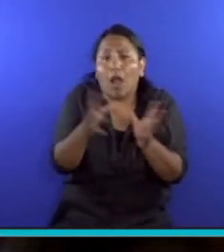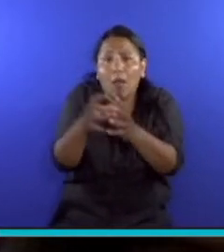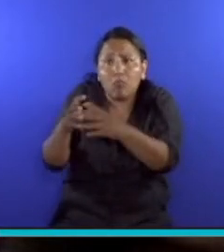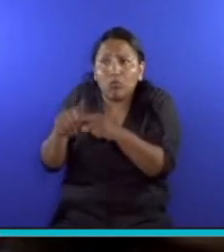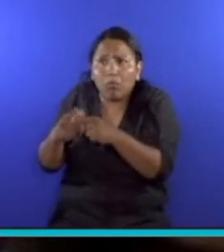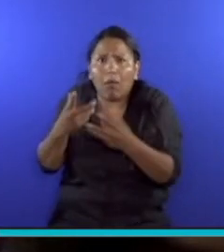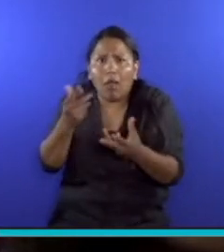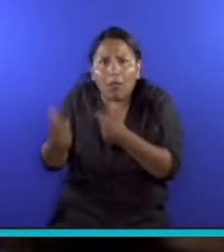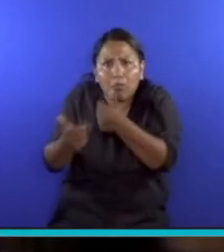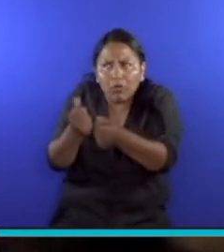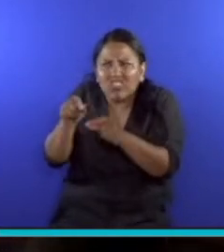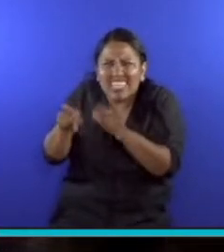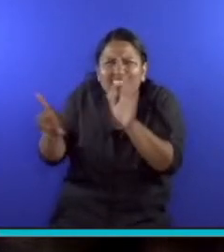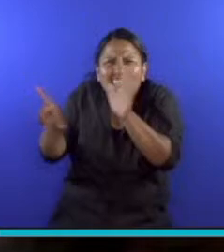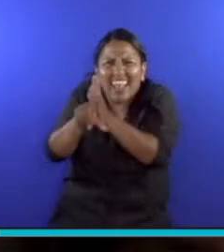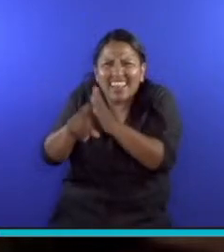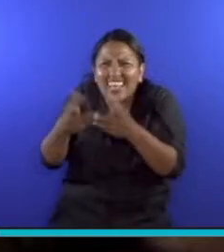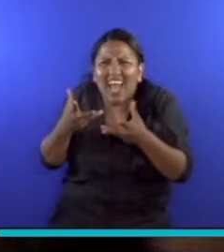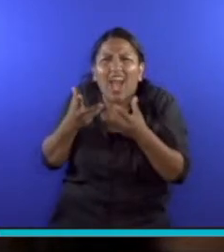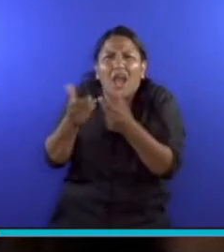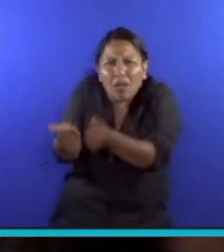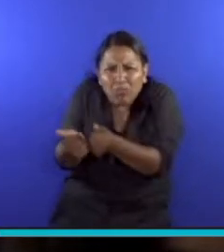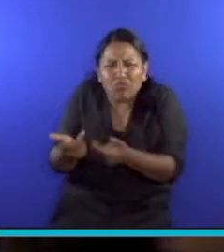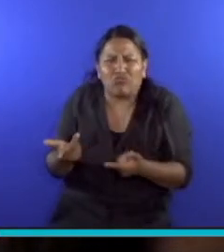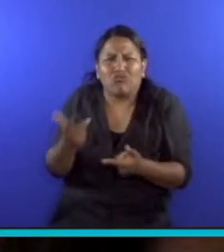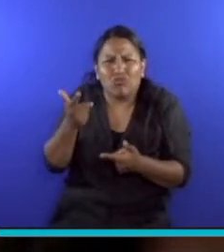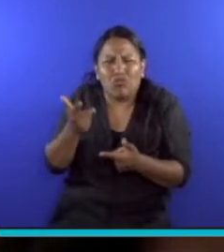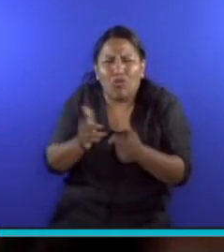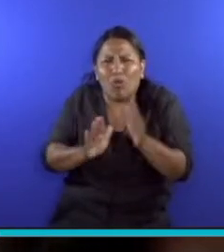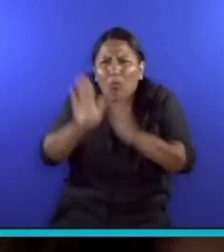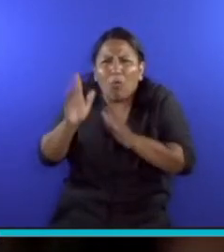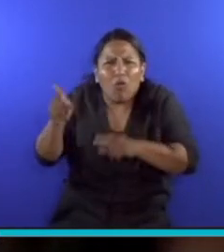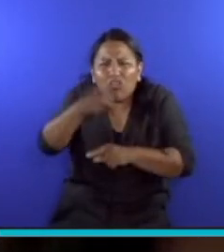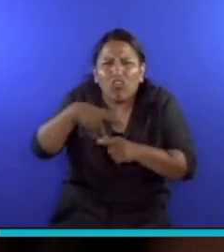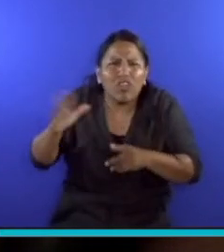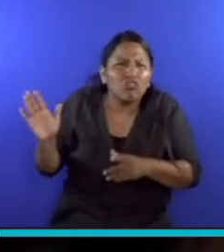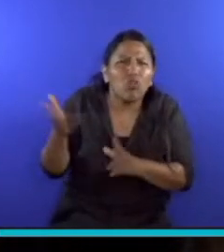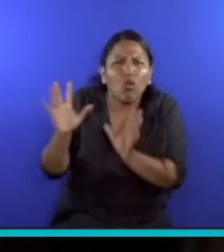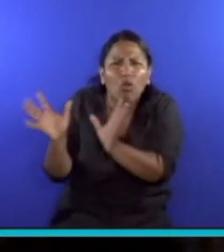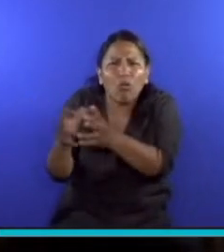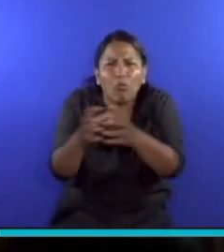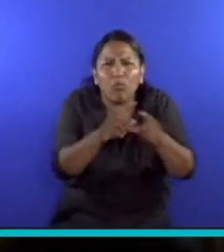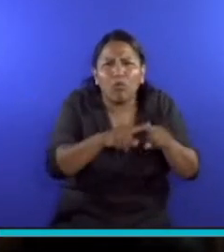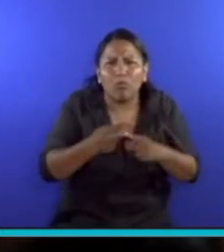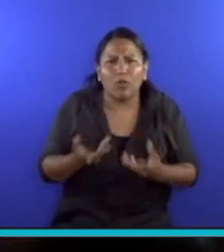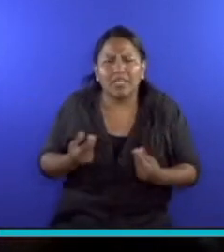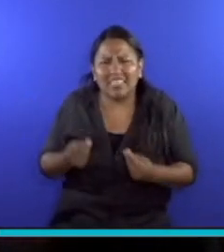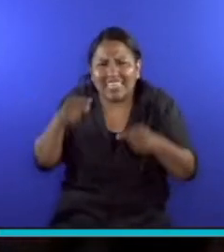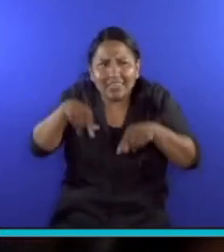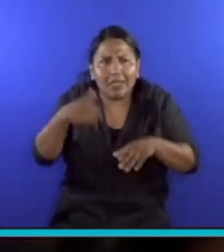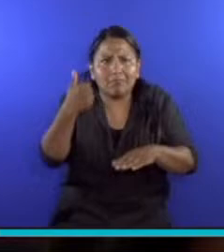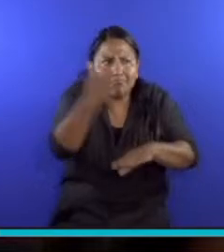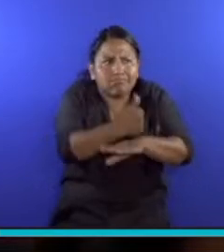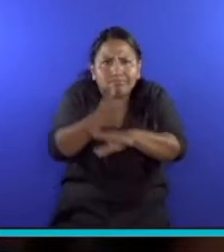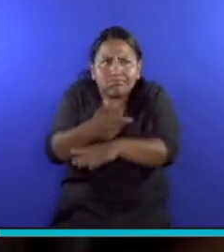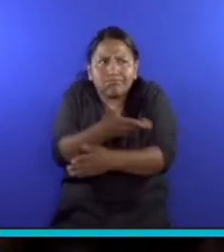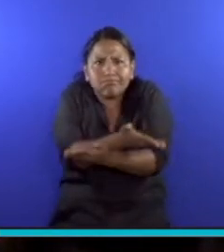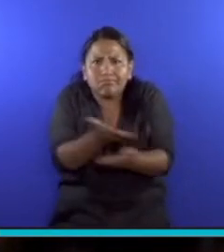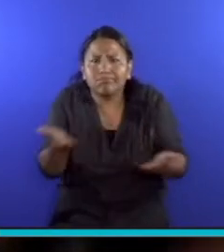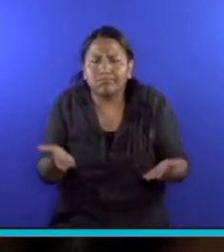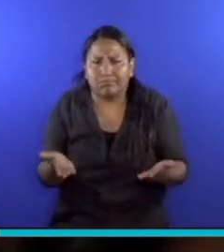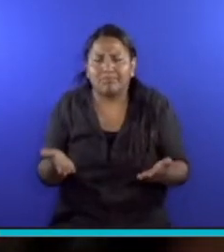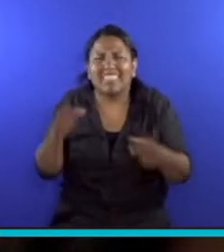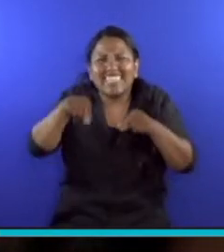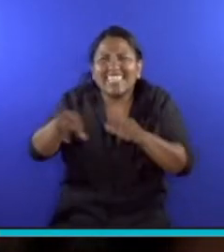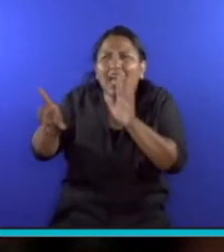ley contó con el apoyo, con votos de todos los bloques que también están aquí presentes. Esa ley que dice